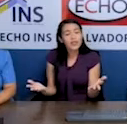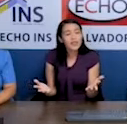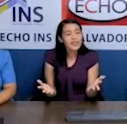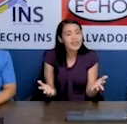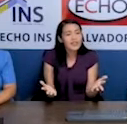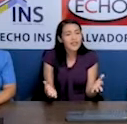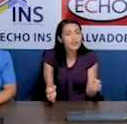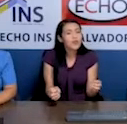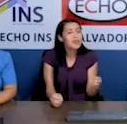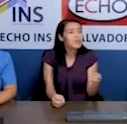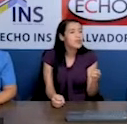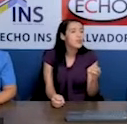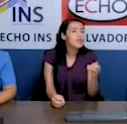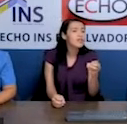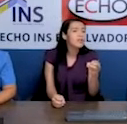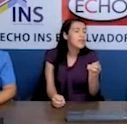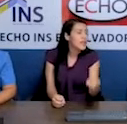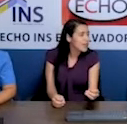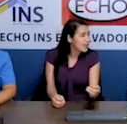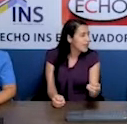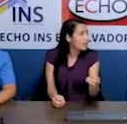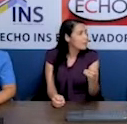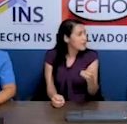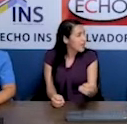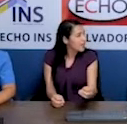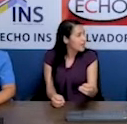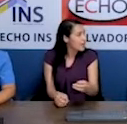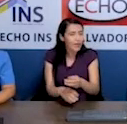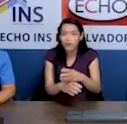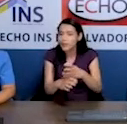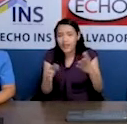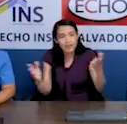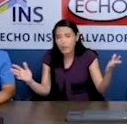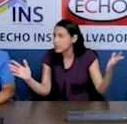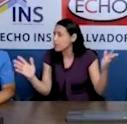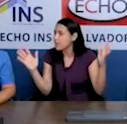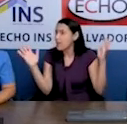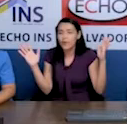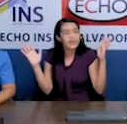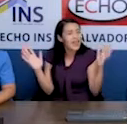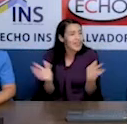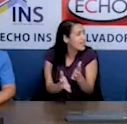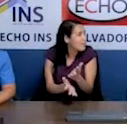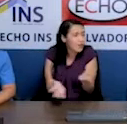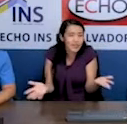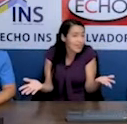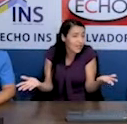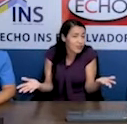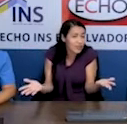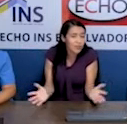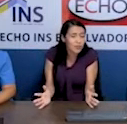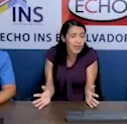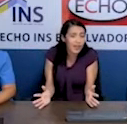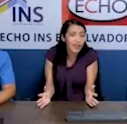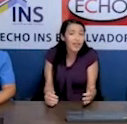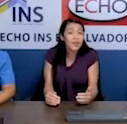esto, recordando en la clínica, solo el hecho de poner imipenem en un paciente en una infección de vía urinaria que puede hacer